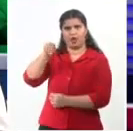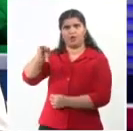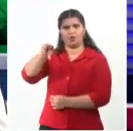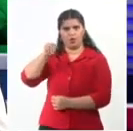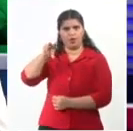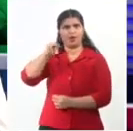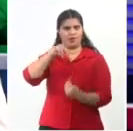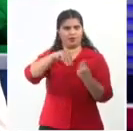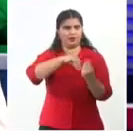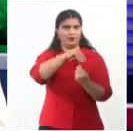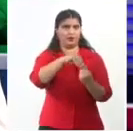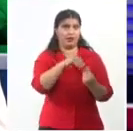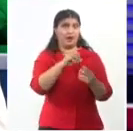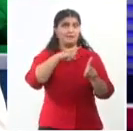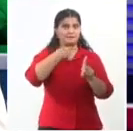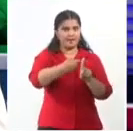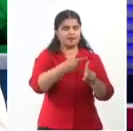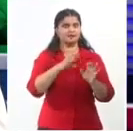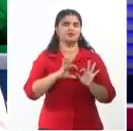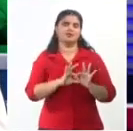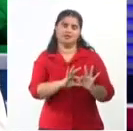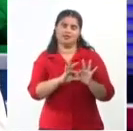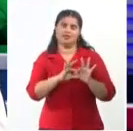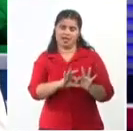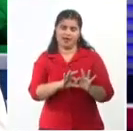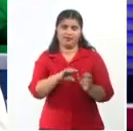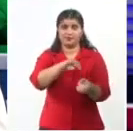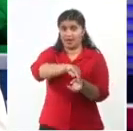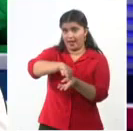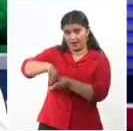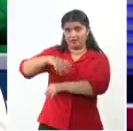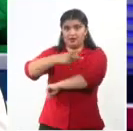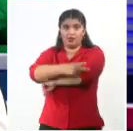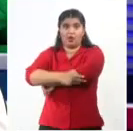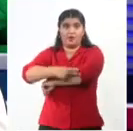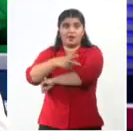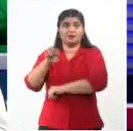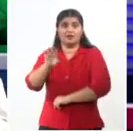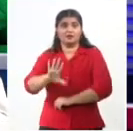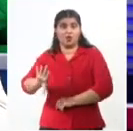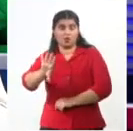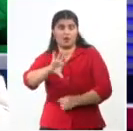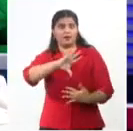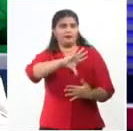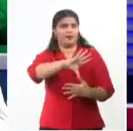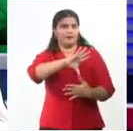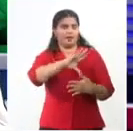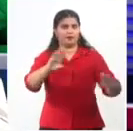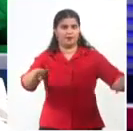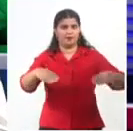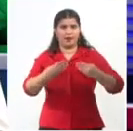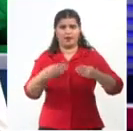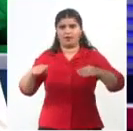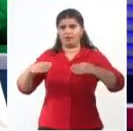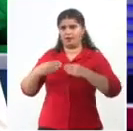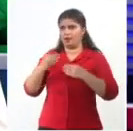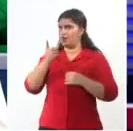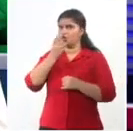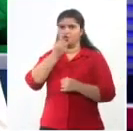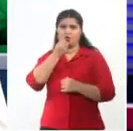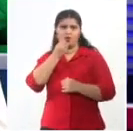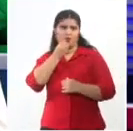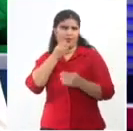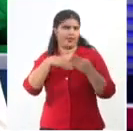muchos países de Europa, de América y demás, cerrando la frontera, podemos